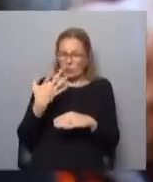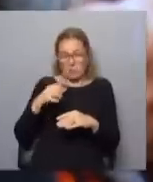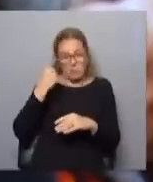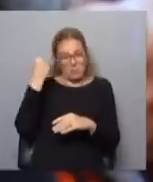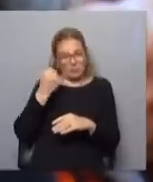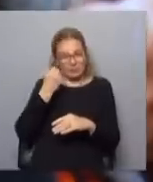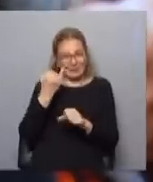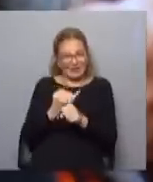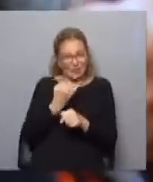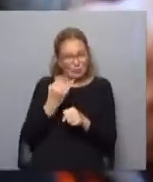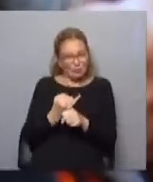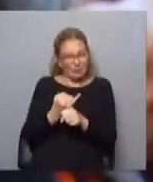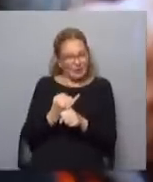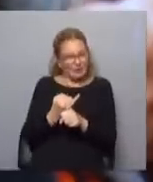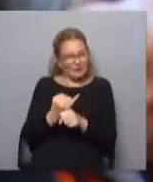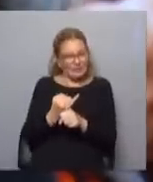industrias